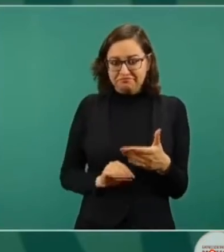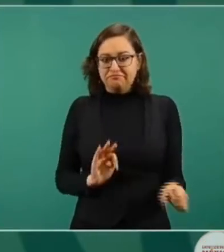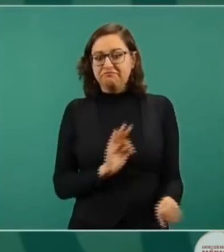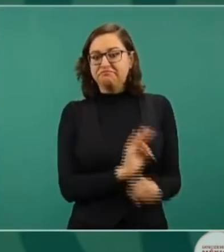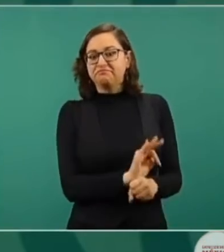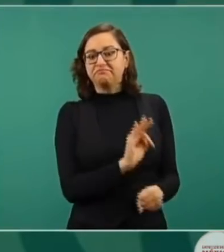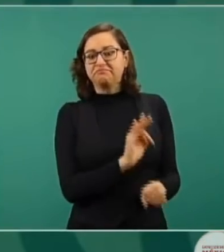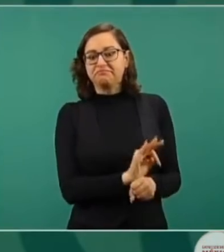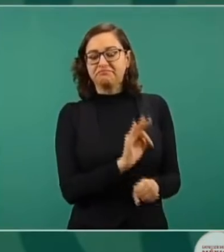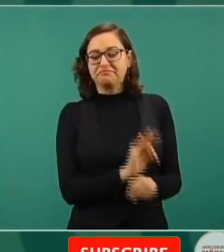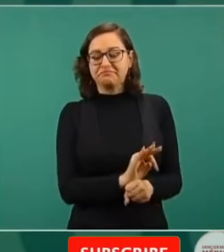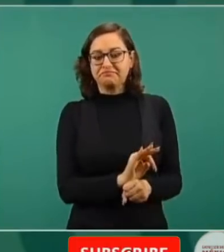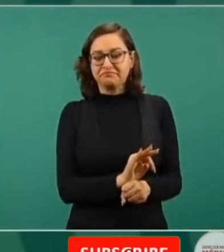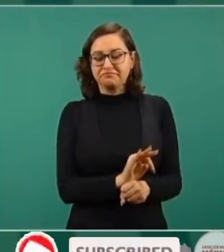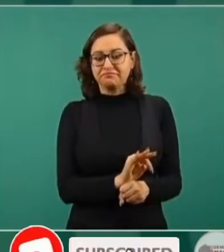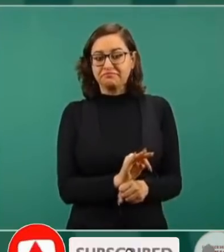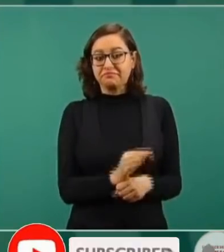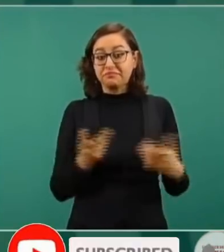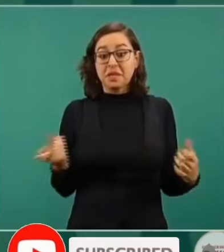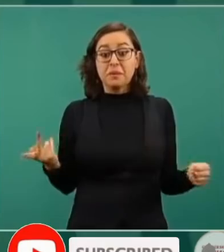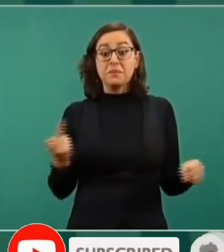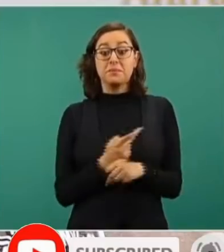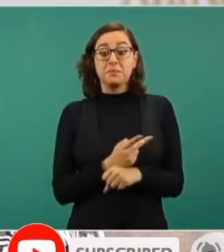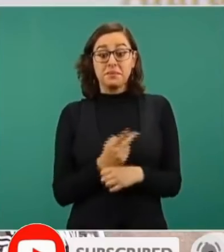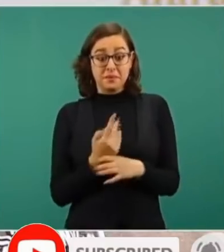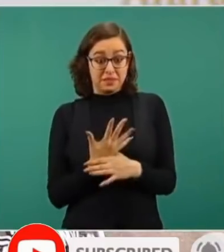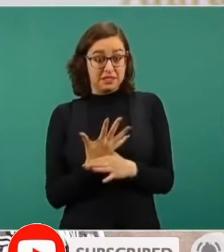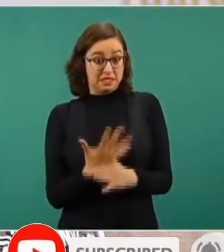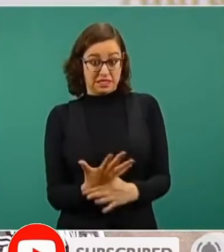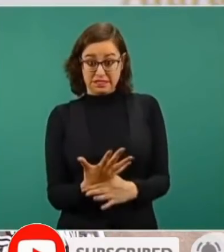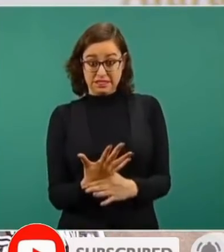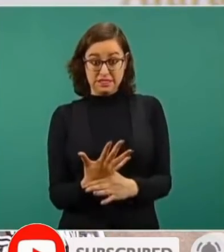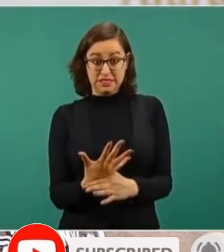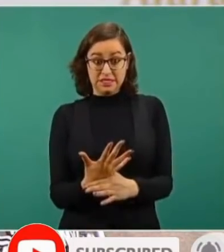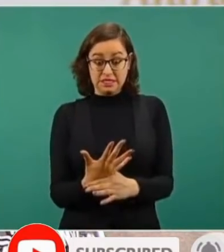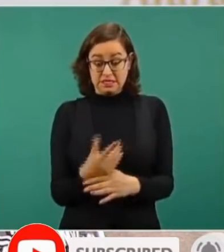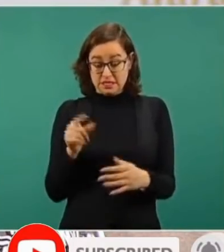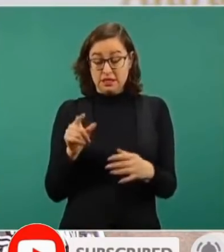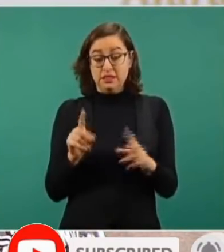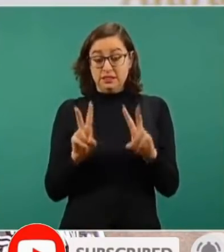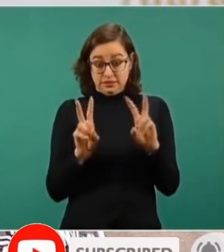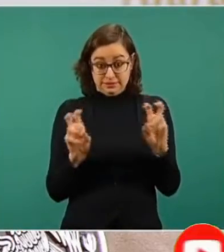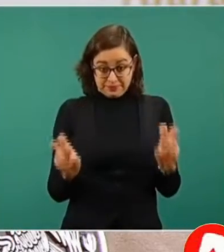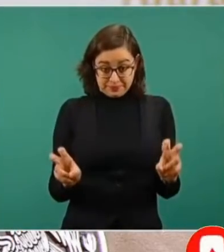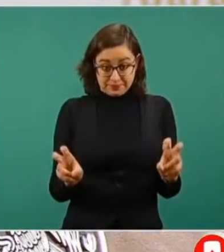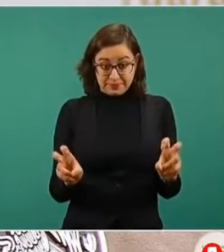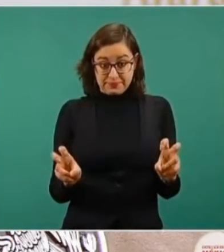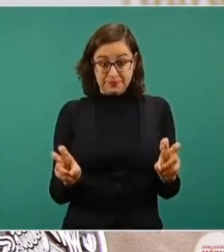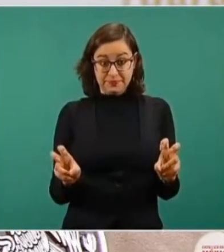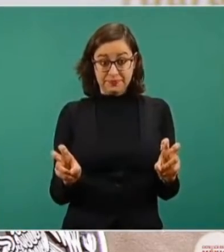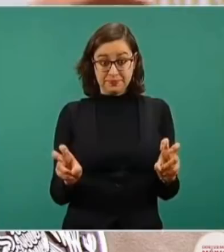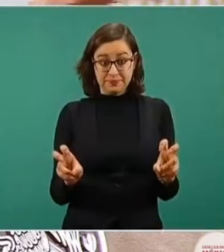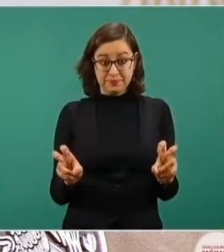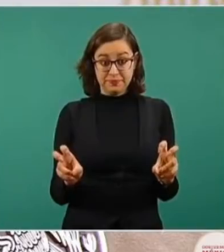es una base jurídica nula, porque establece el transitorio que tendrán los